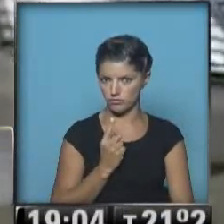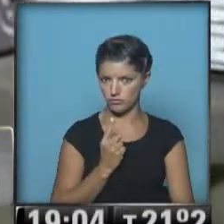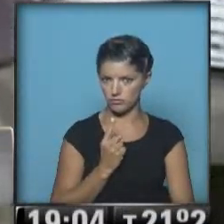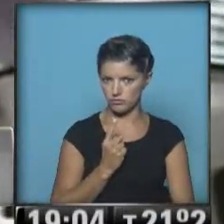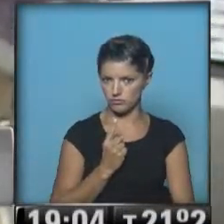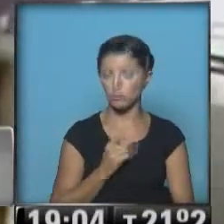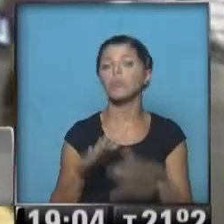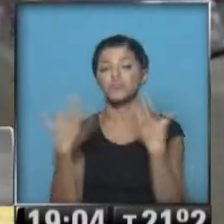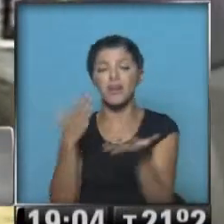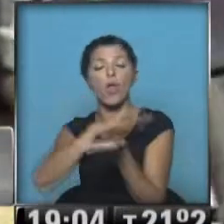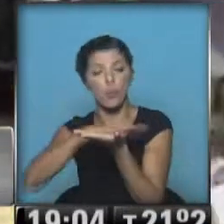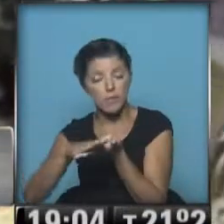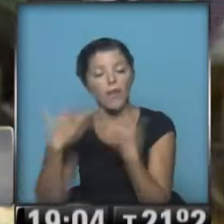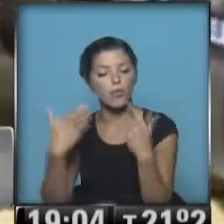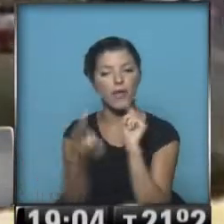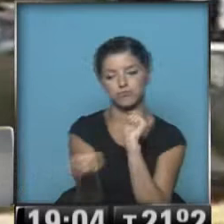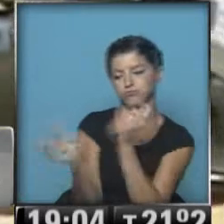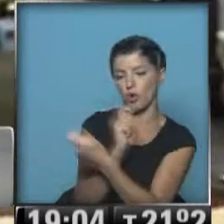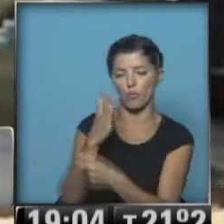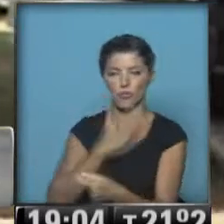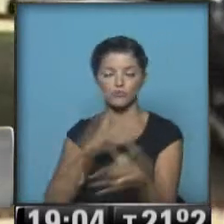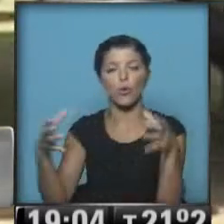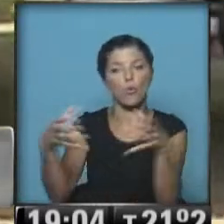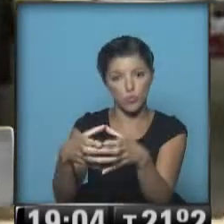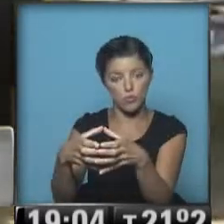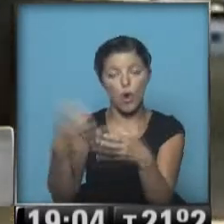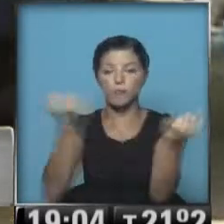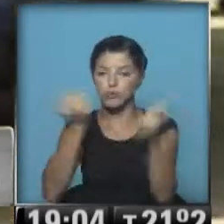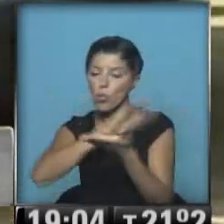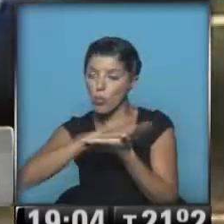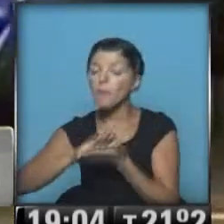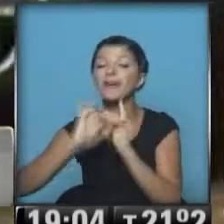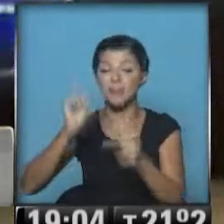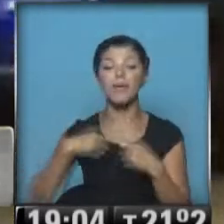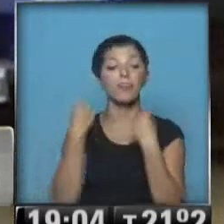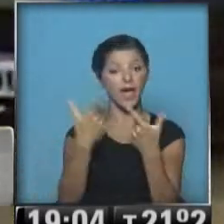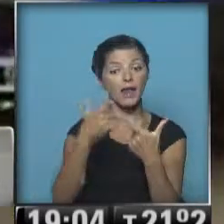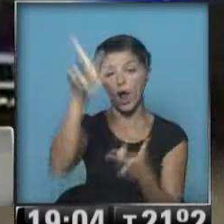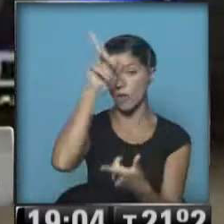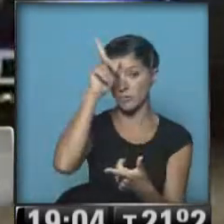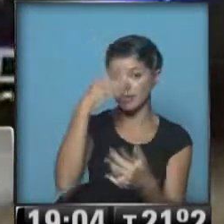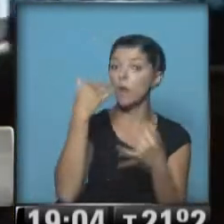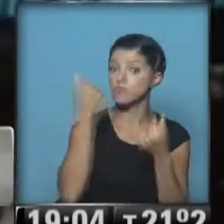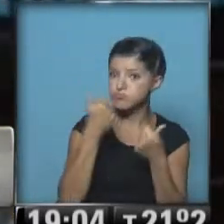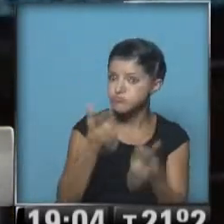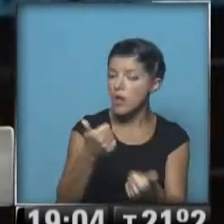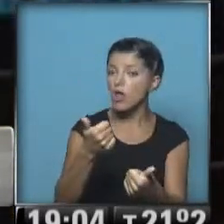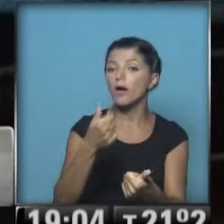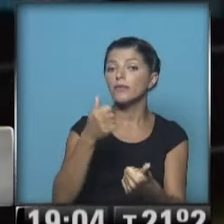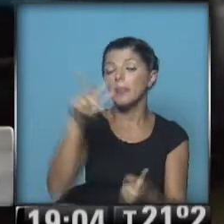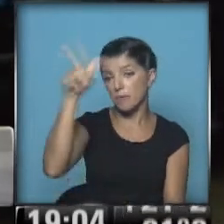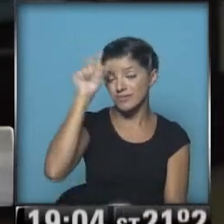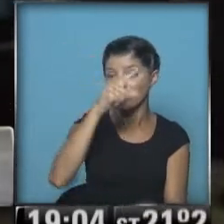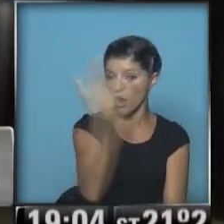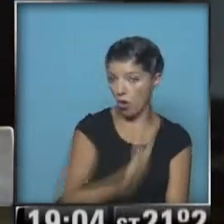nueva posibilidad de renovar nuestro plantel, nuestra flota y darle las herramientas a nuestros policías, a nuestros buenos policías de la Policía